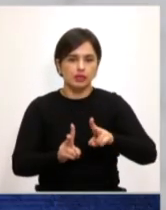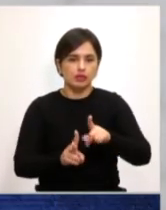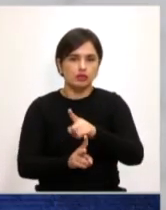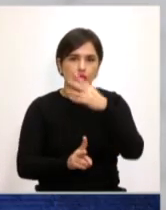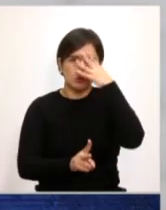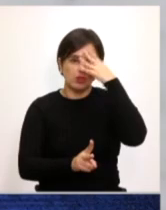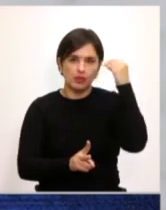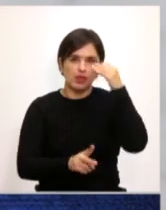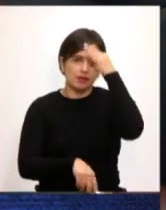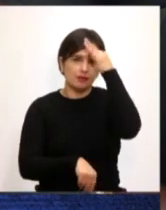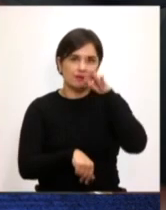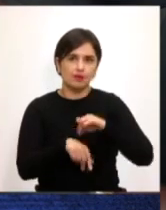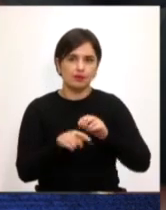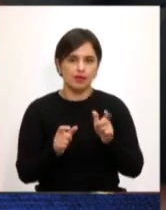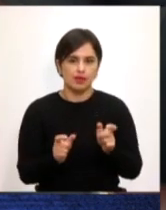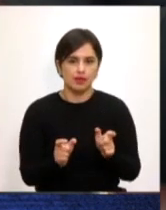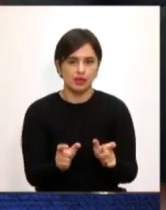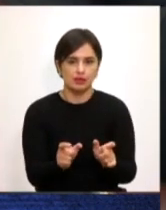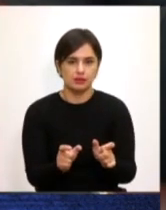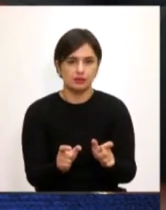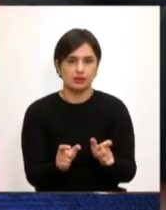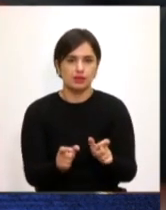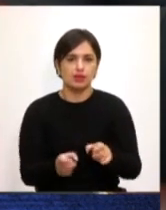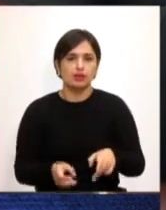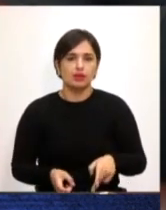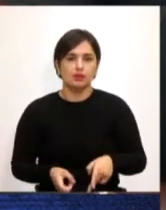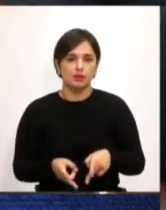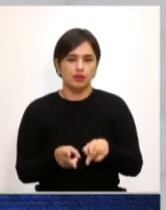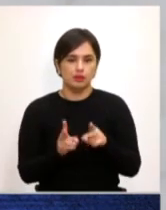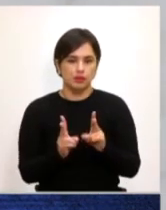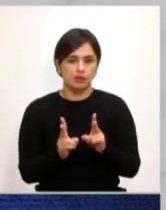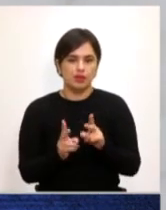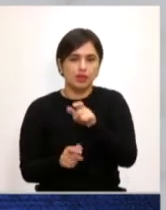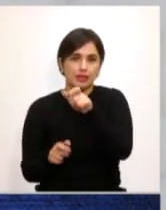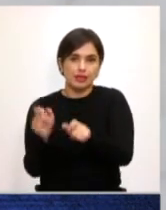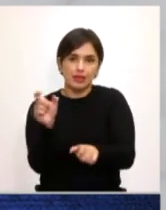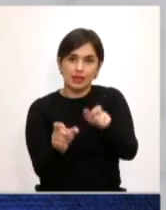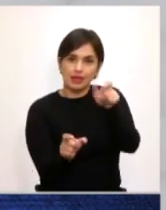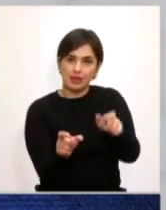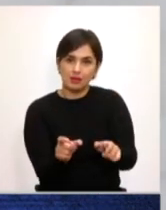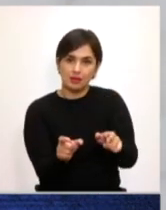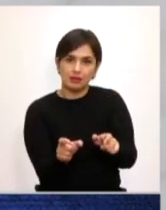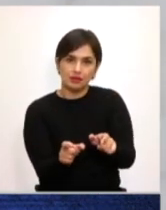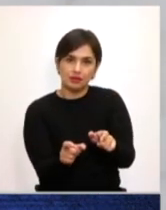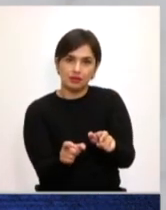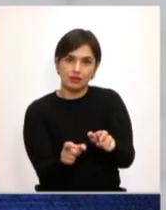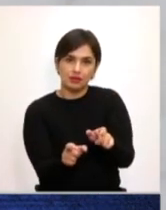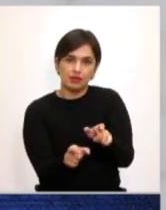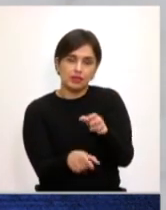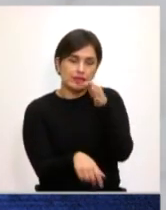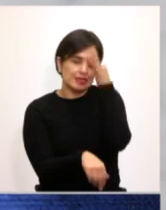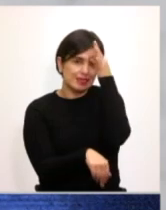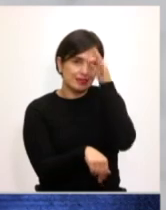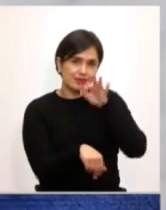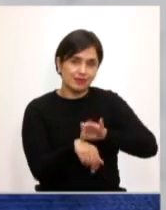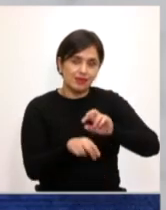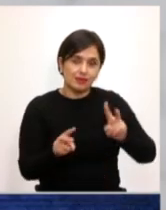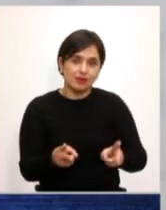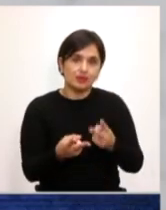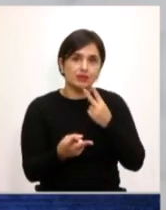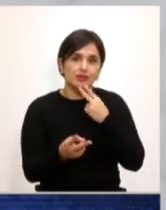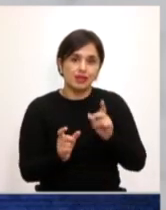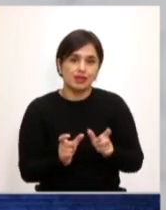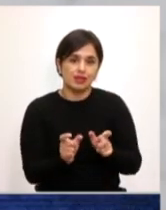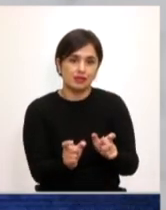oncológico, una realidad que permitirá que las personas que hayan padecido y sobrevivido el cáncer